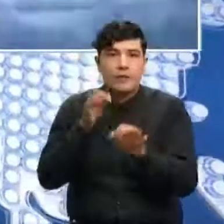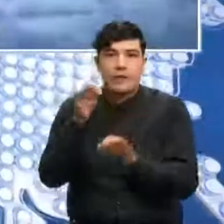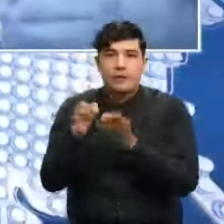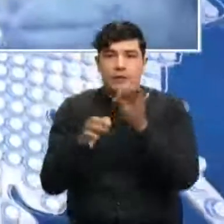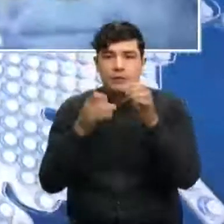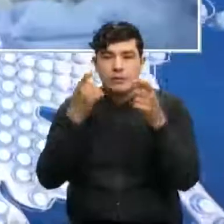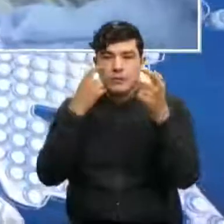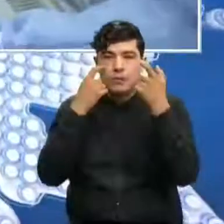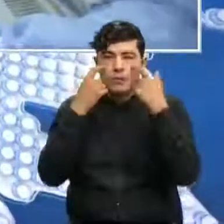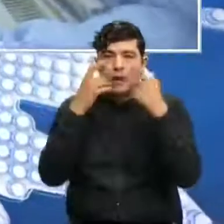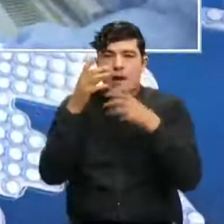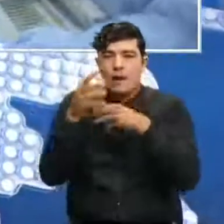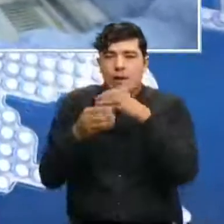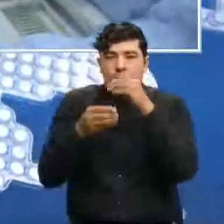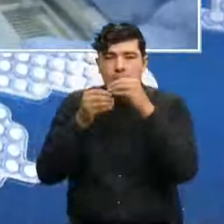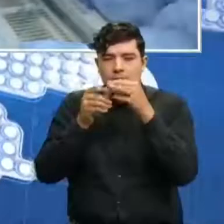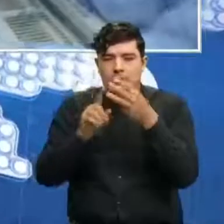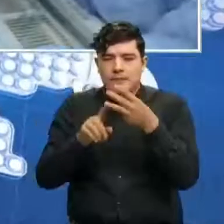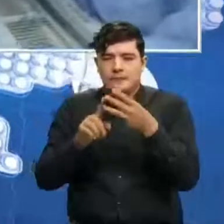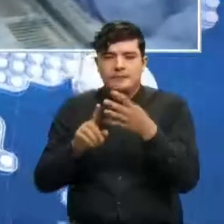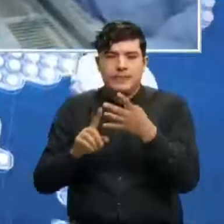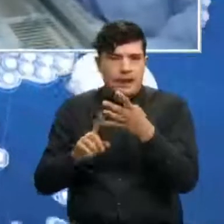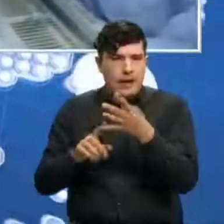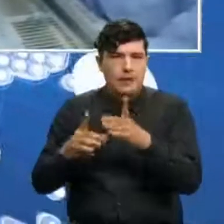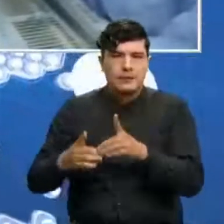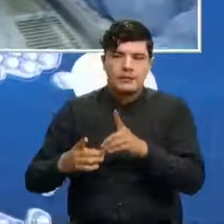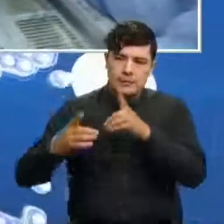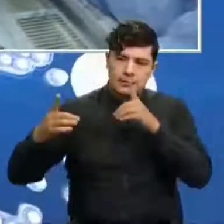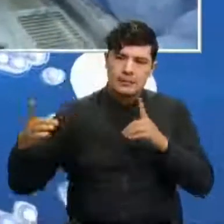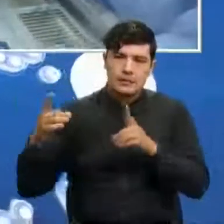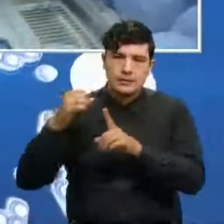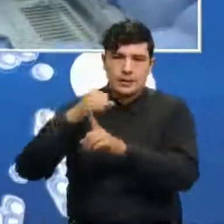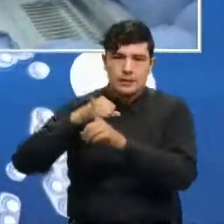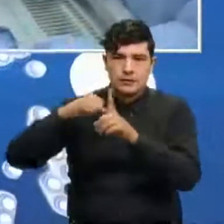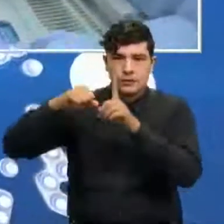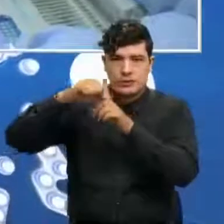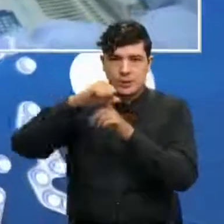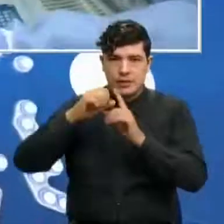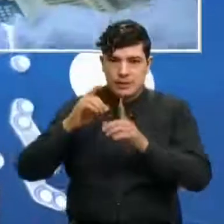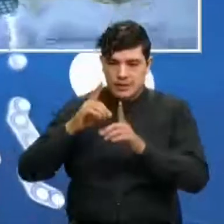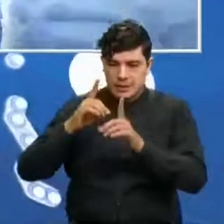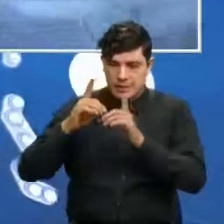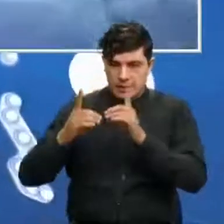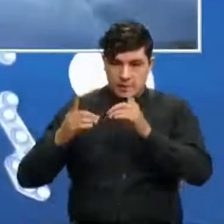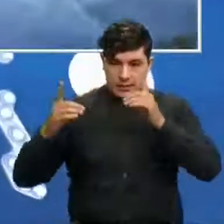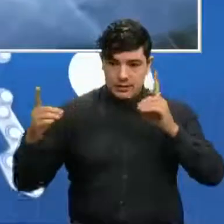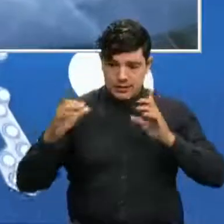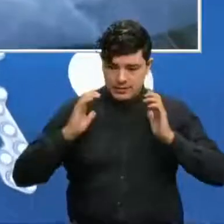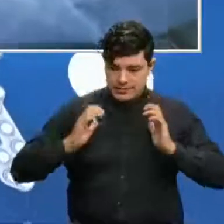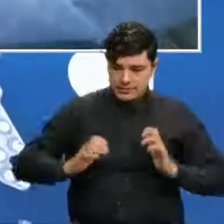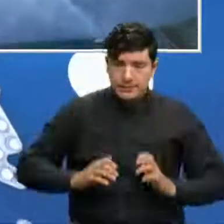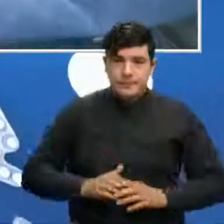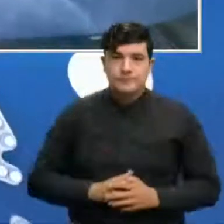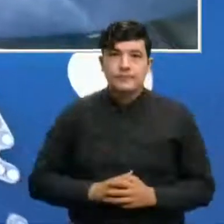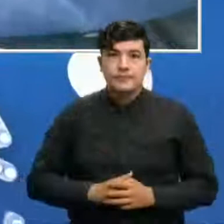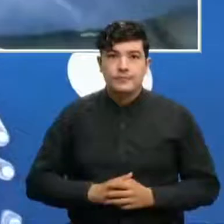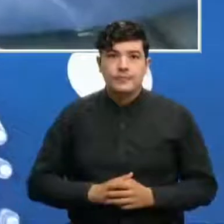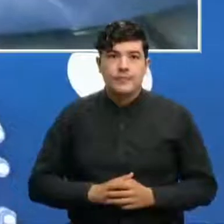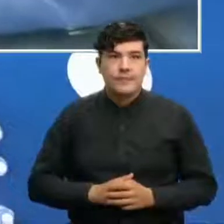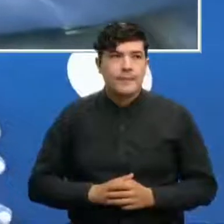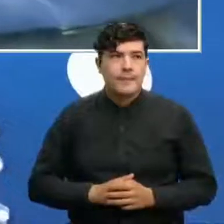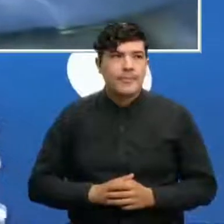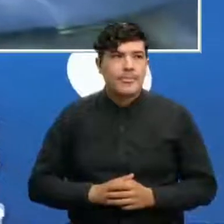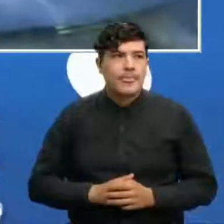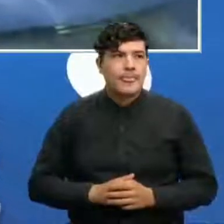sobre todo el distanciamiento físico. Estamos viendo y lo vemos en inclusive personas cercanas a nosotros que están